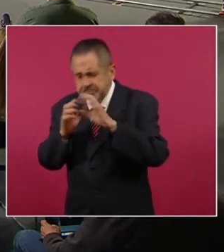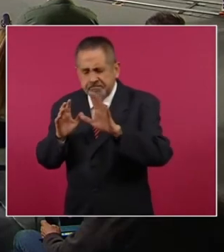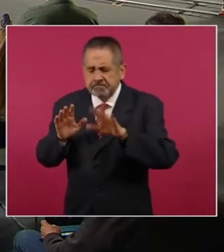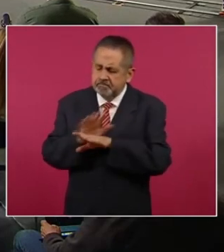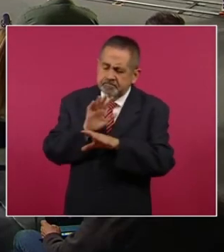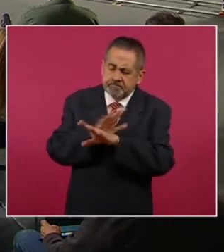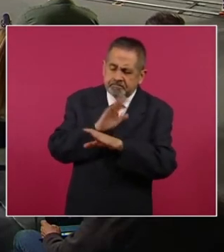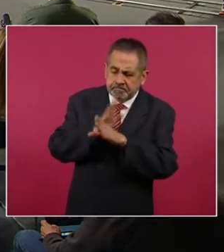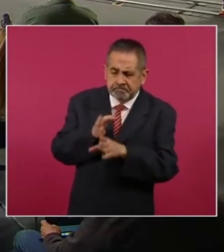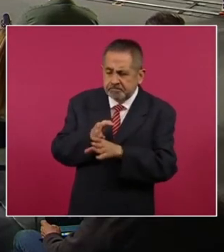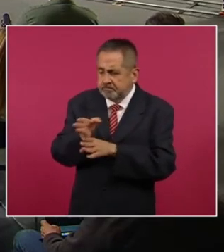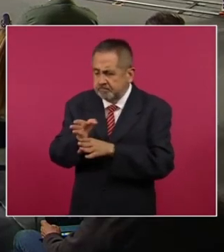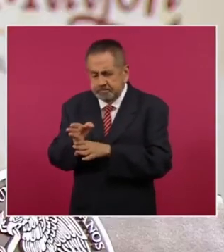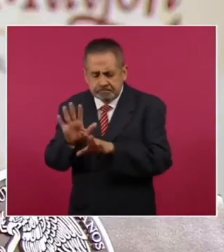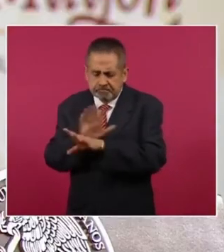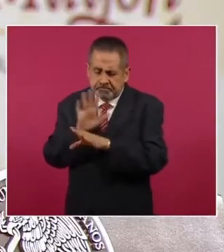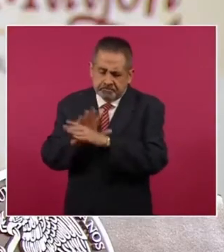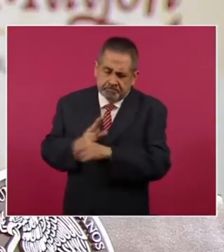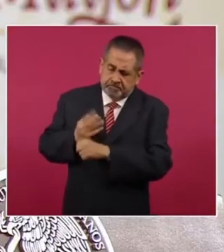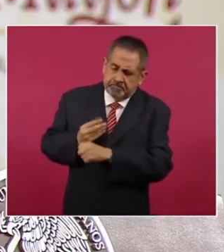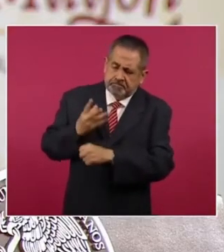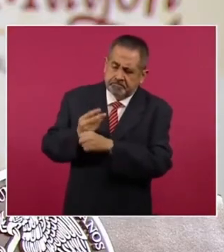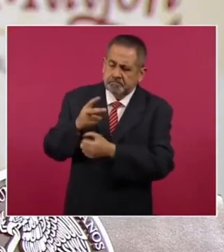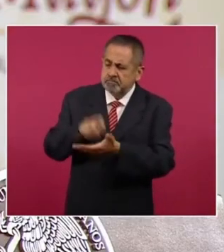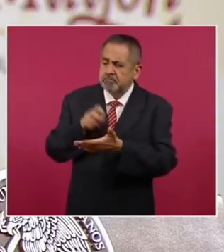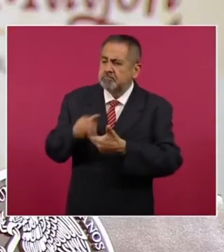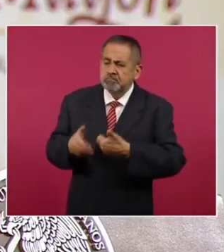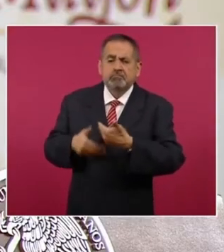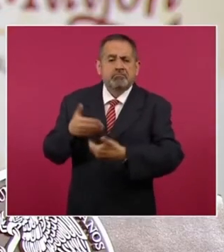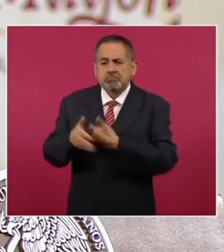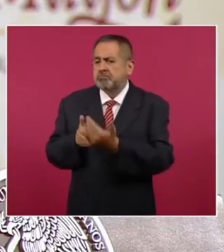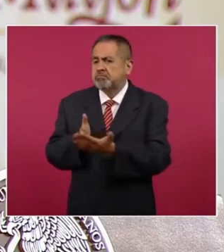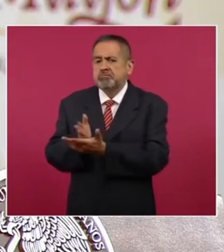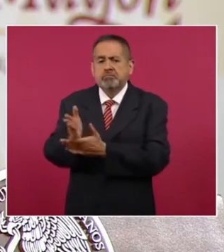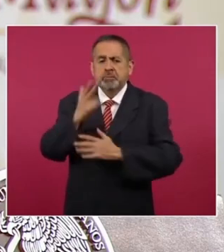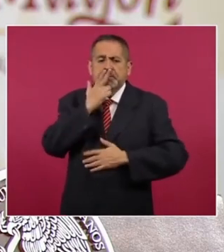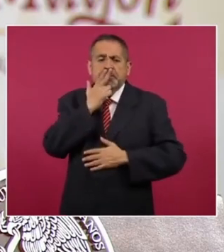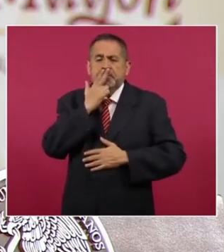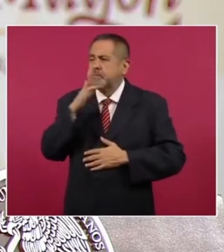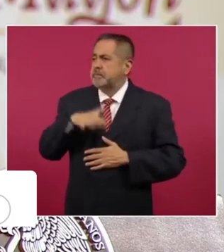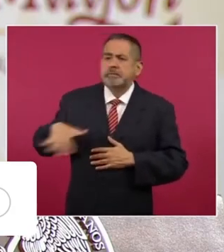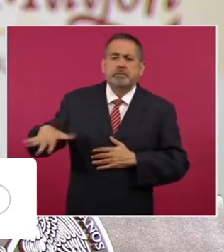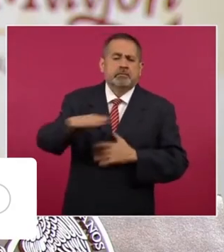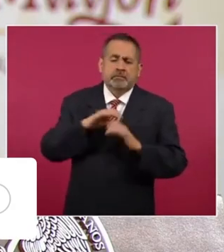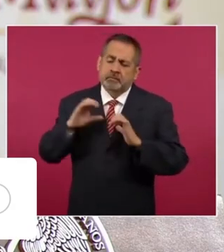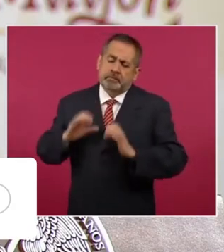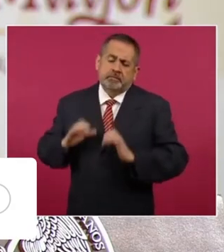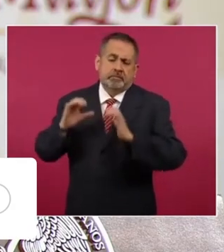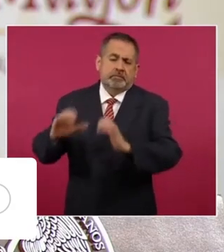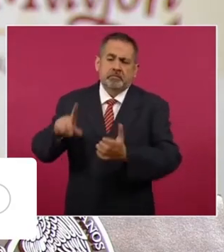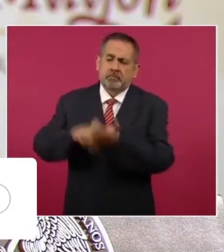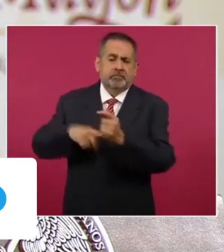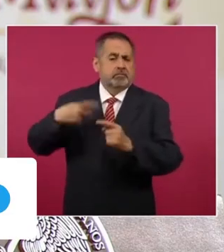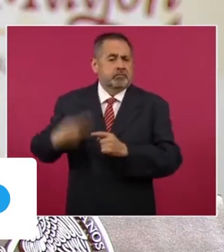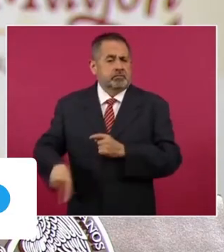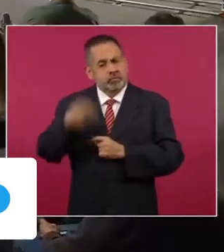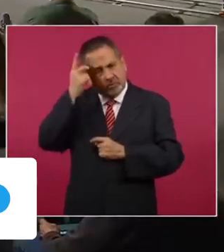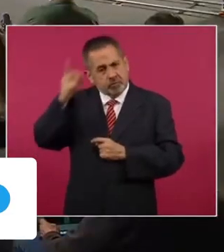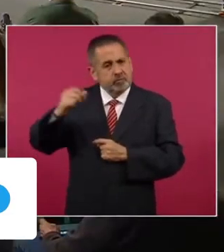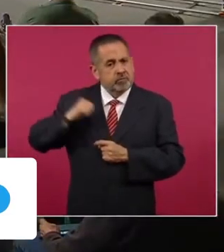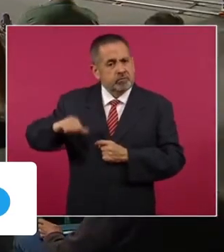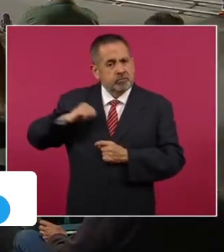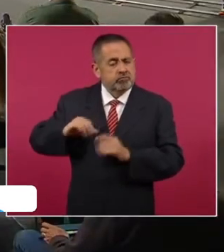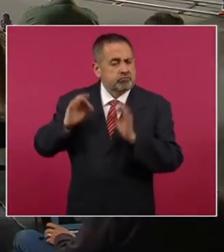necesarias al proyecto del tren para garantizar la preservación del patrimonio arqueológico.